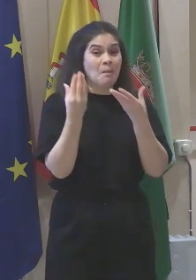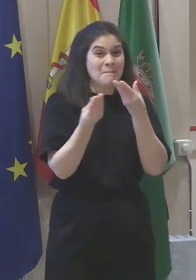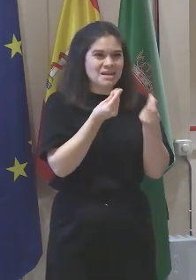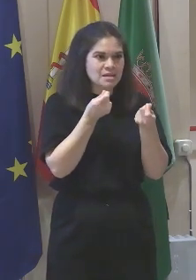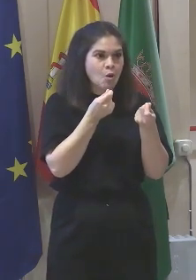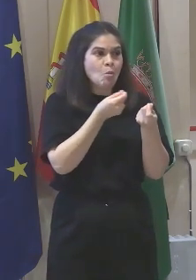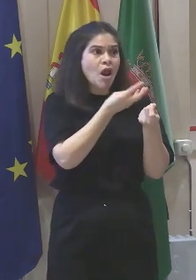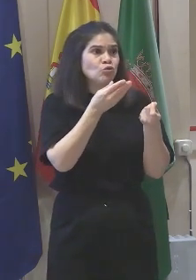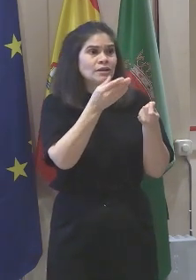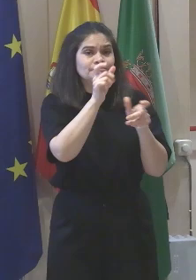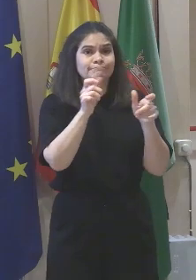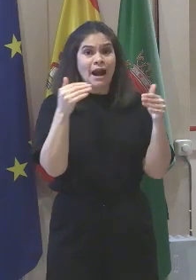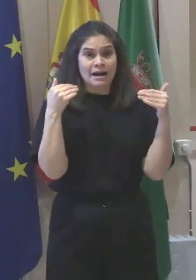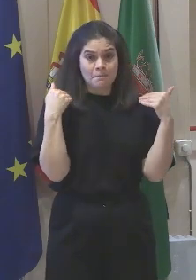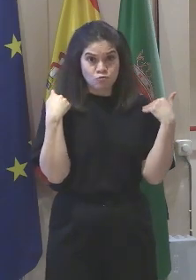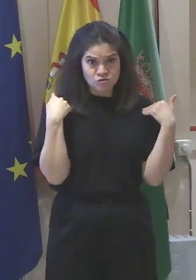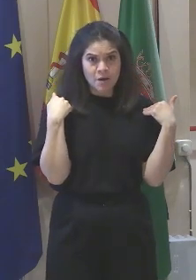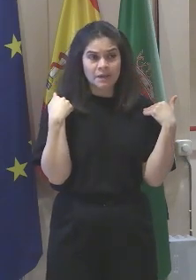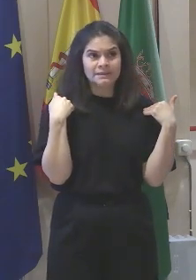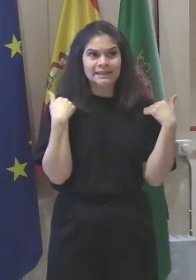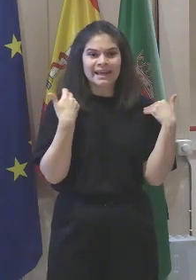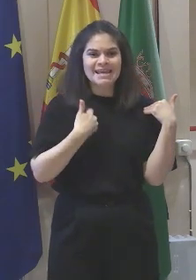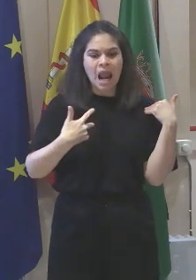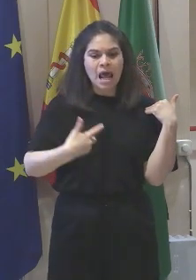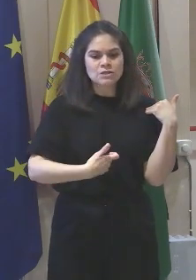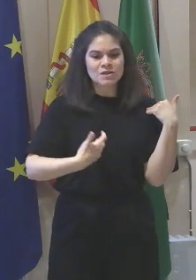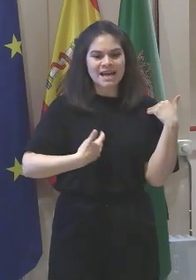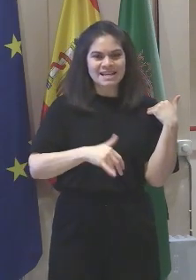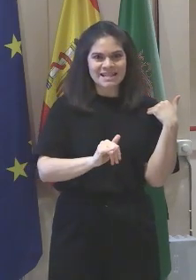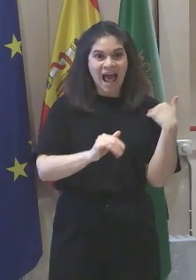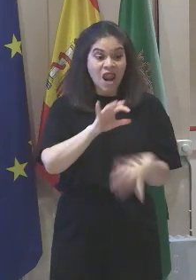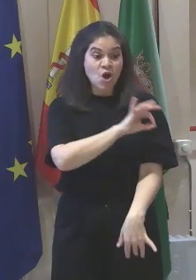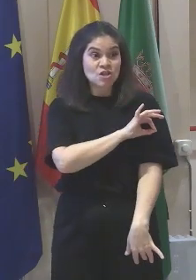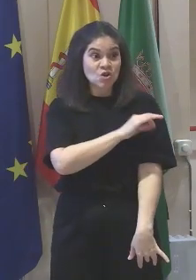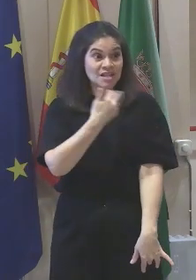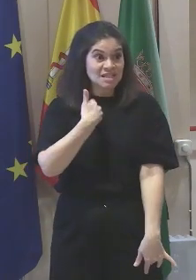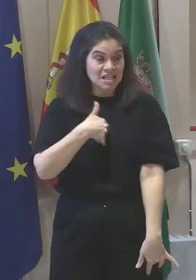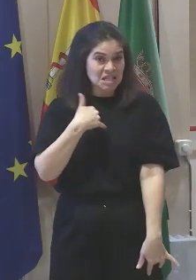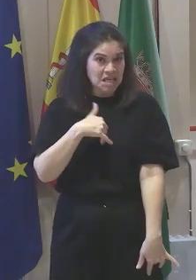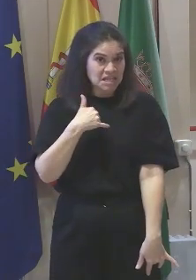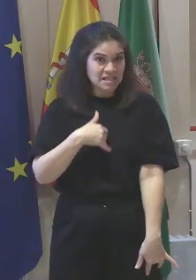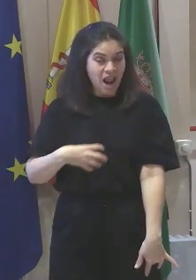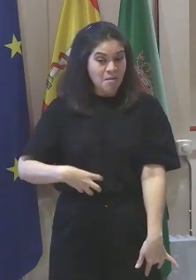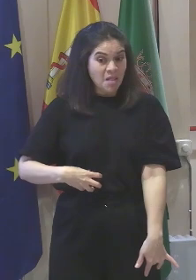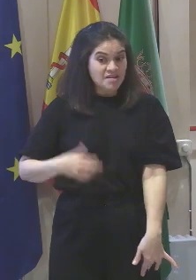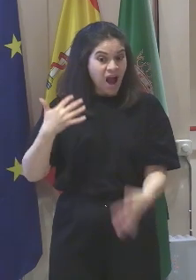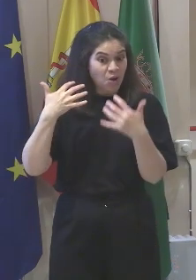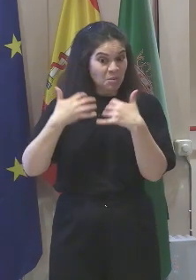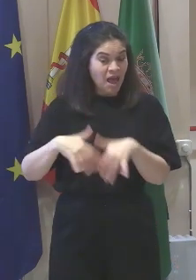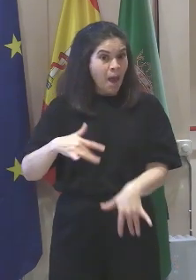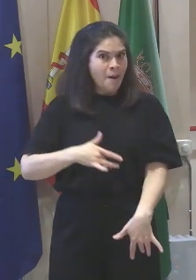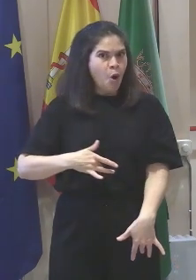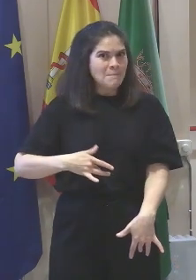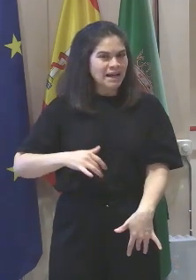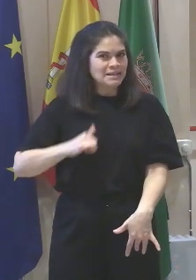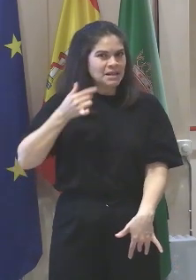algunos responsables que la insulina ya está ahí, los sensores ya están ahí, las bombas de insulina automatizadas, páncreas artificiales ya